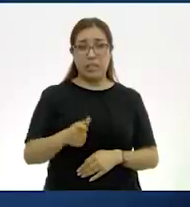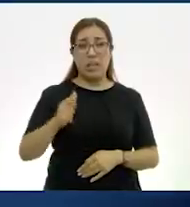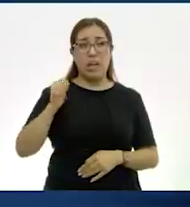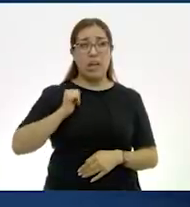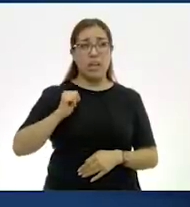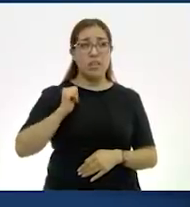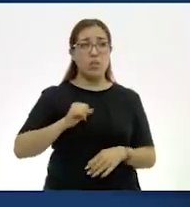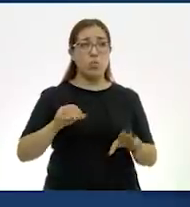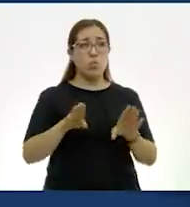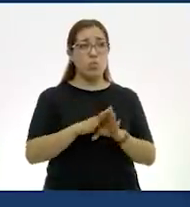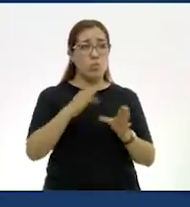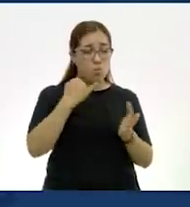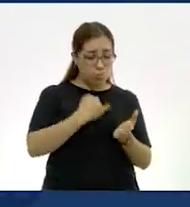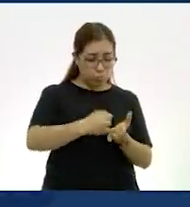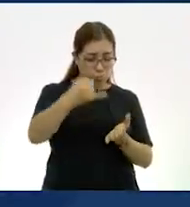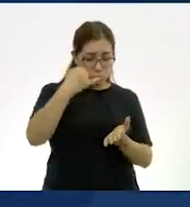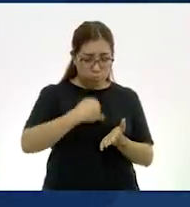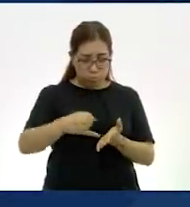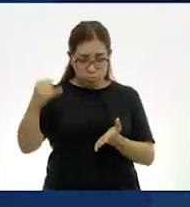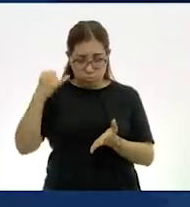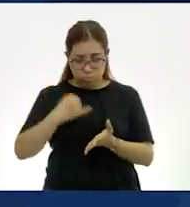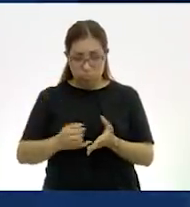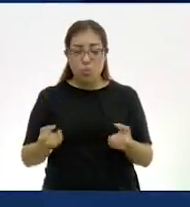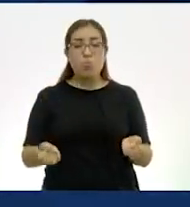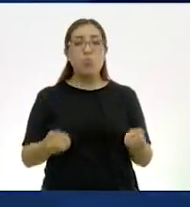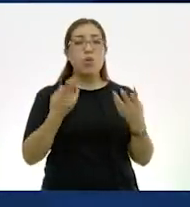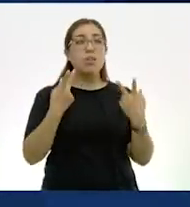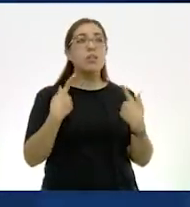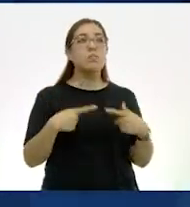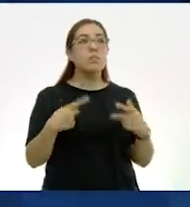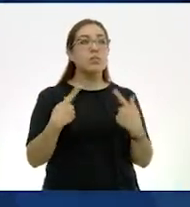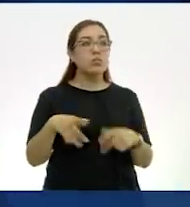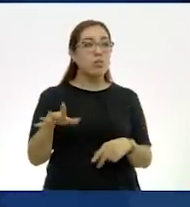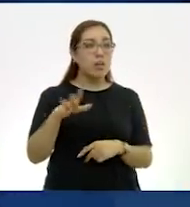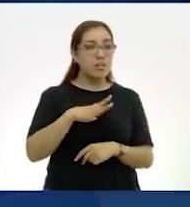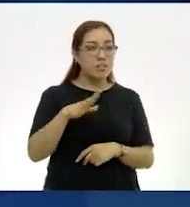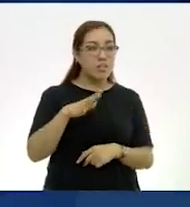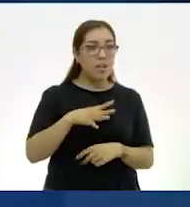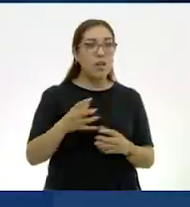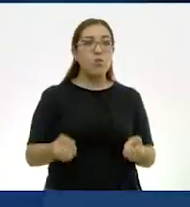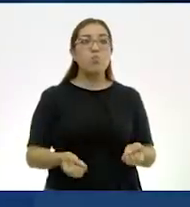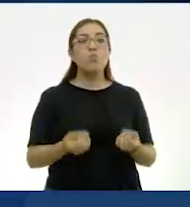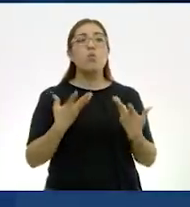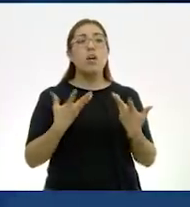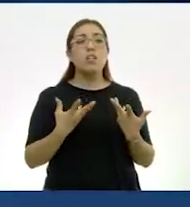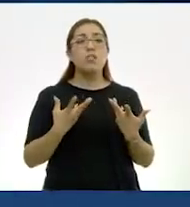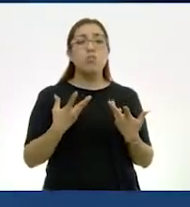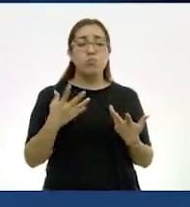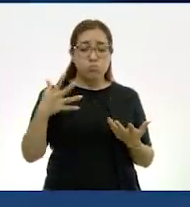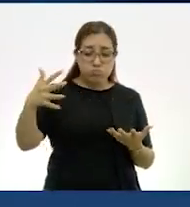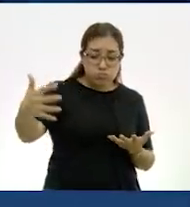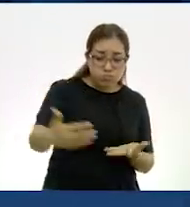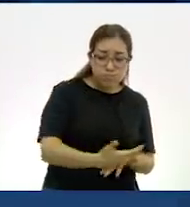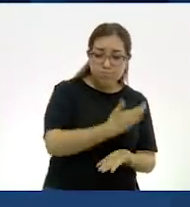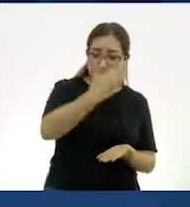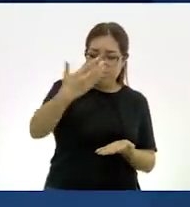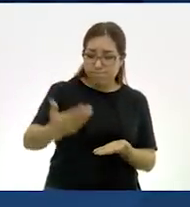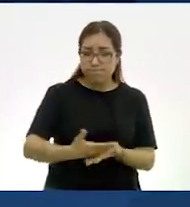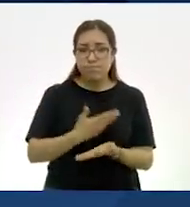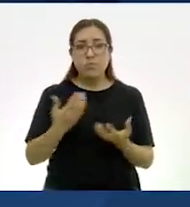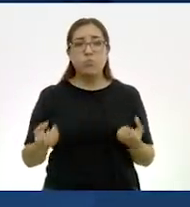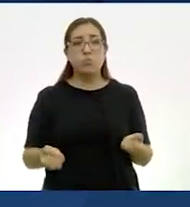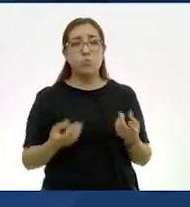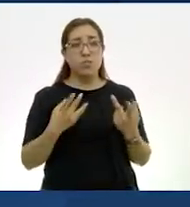parcela. Entonces dice ahí cuántos trabajadores, cuántos atados de lo que se estaba cosechando estaban sacando. En el mundo hay